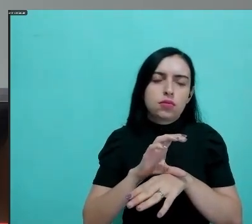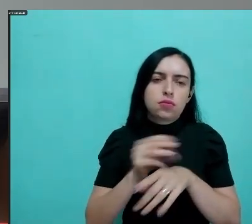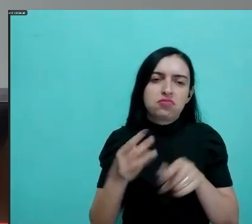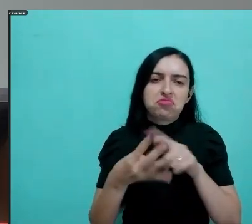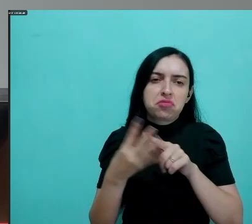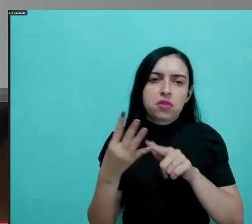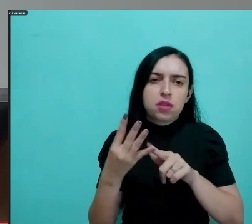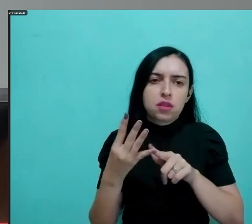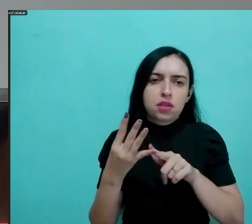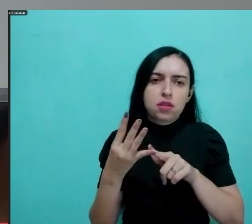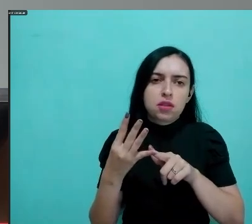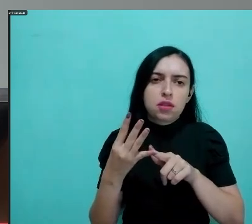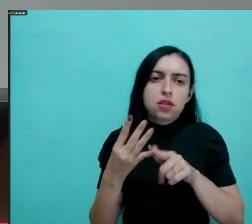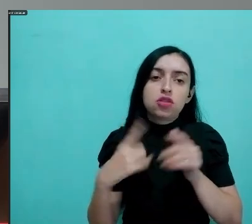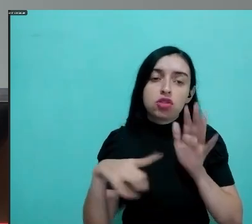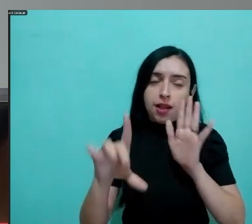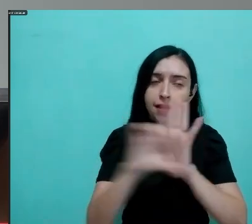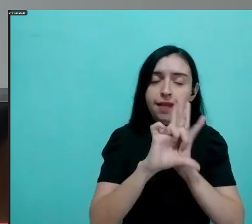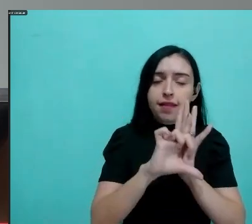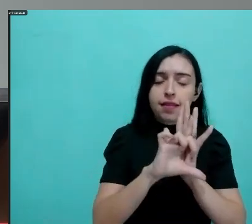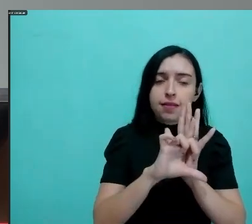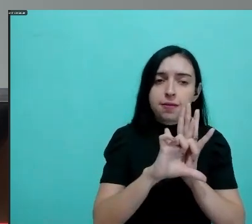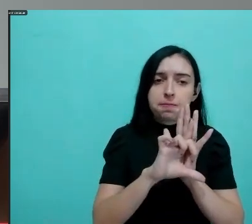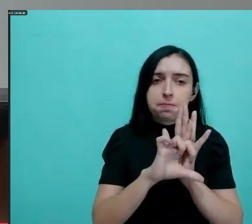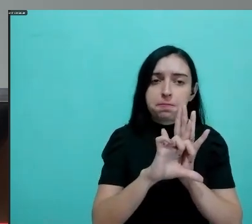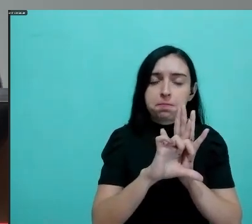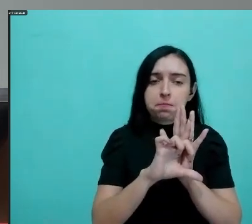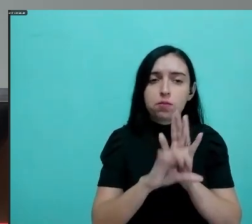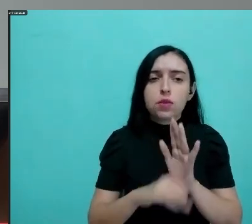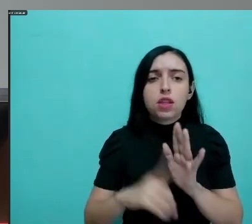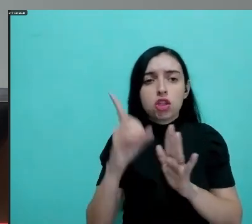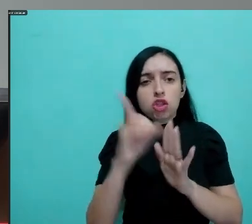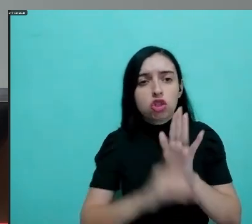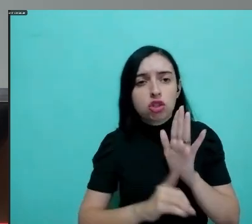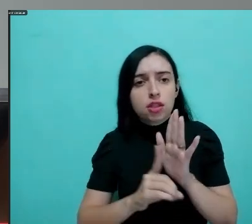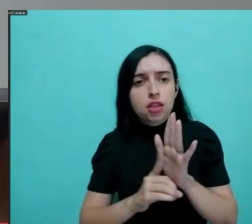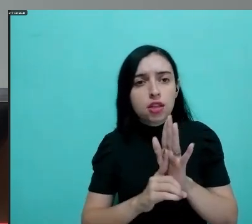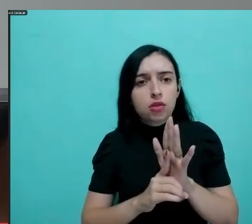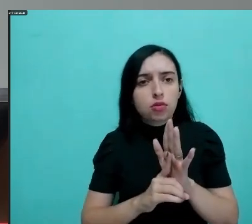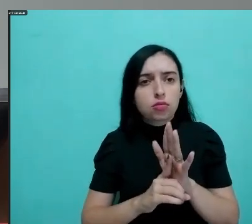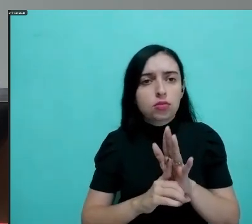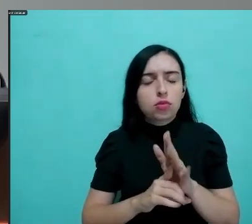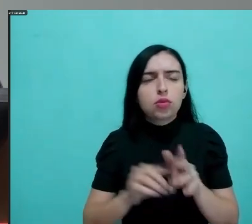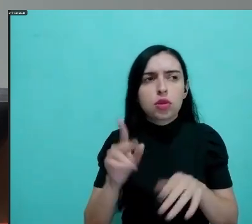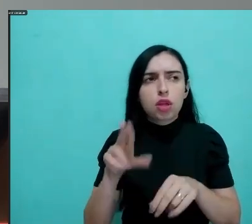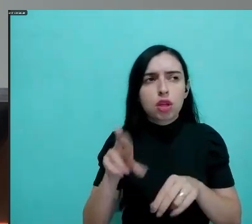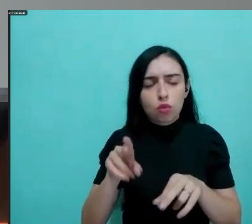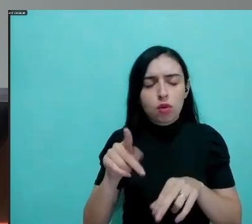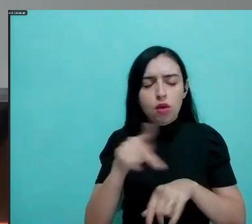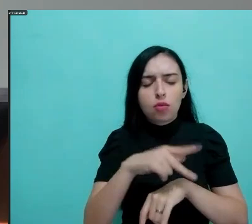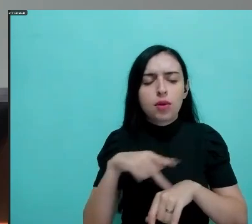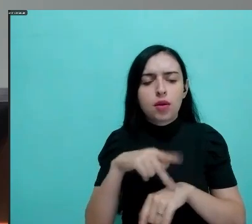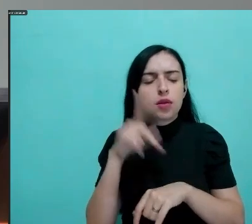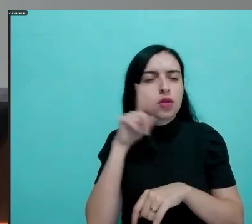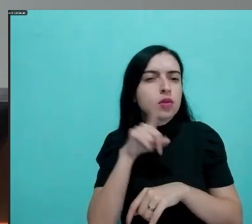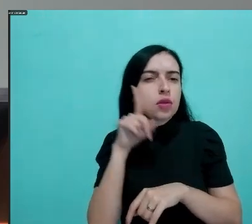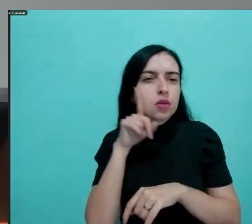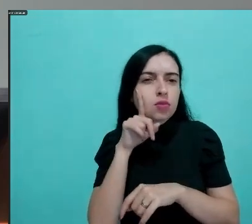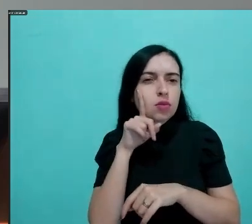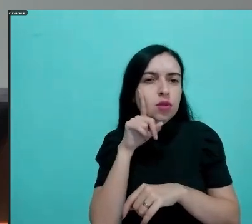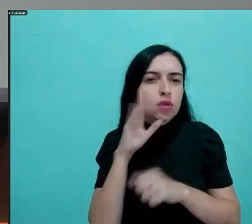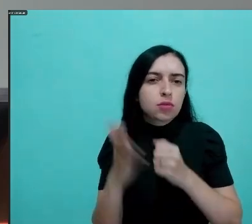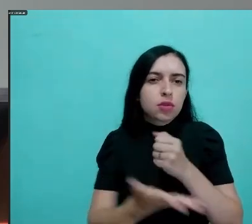textos de leyes y, de hecho, mientras que en Estados Unidos las interpretaciones fundadoras